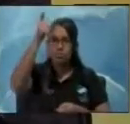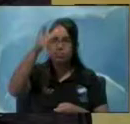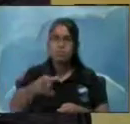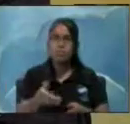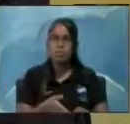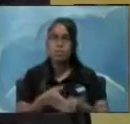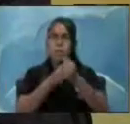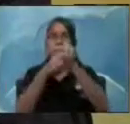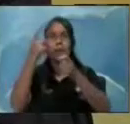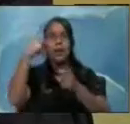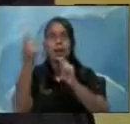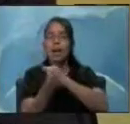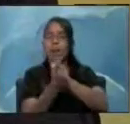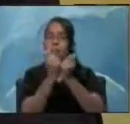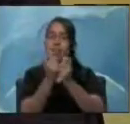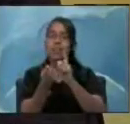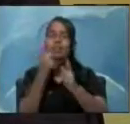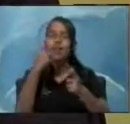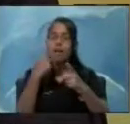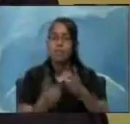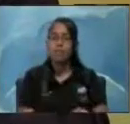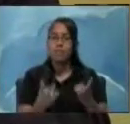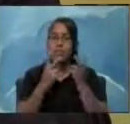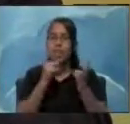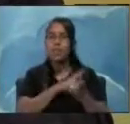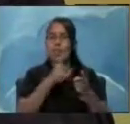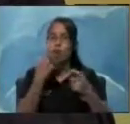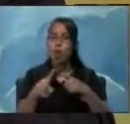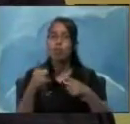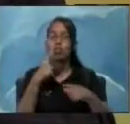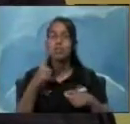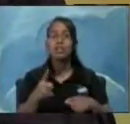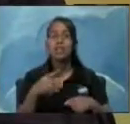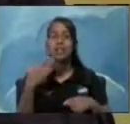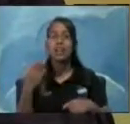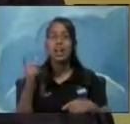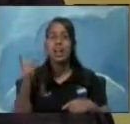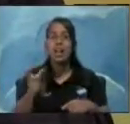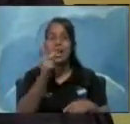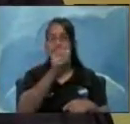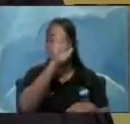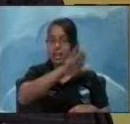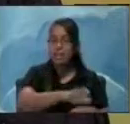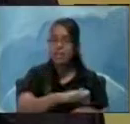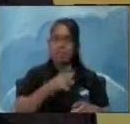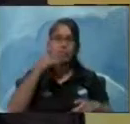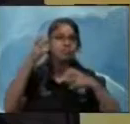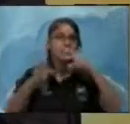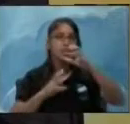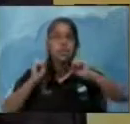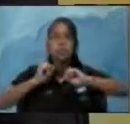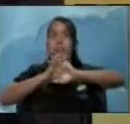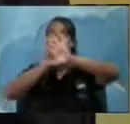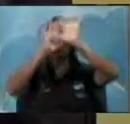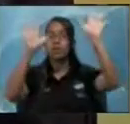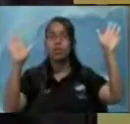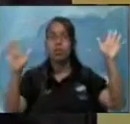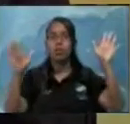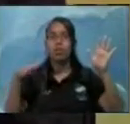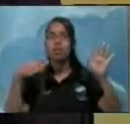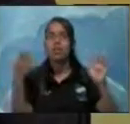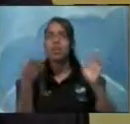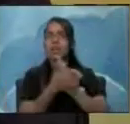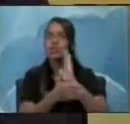cambiar y transformar la vida de otros dice la Biblia que la gente estaban atónitos y maravillados qué